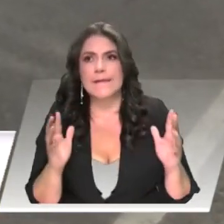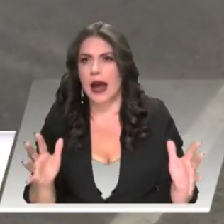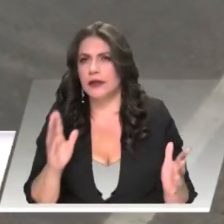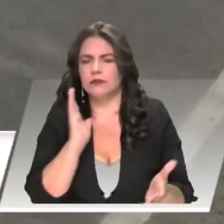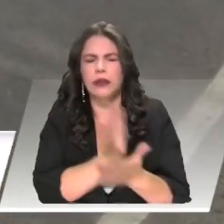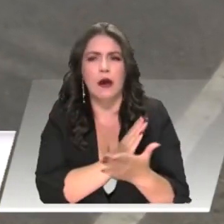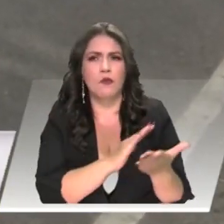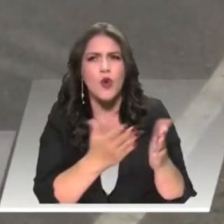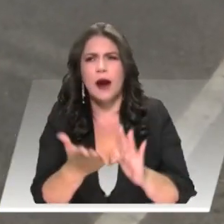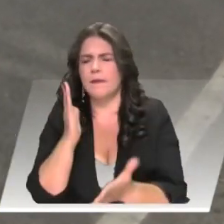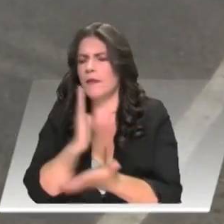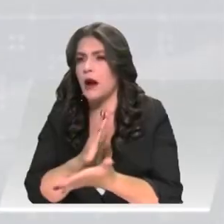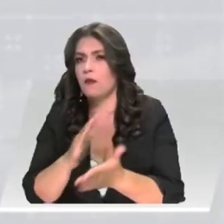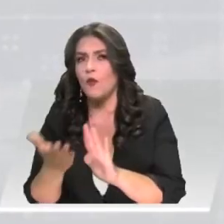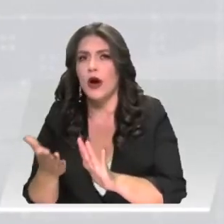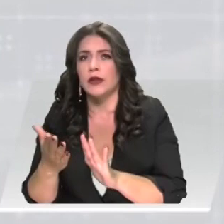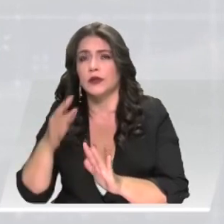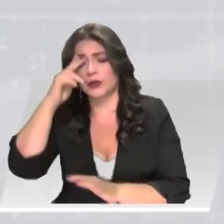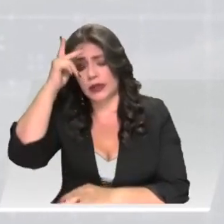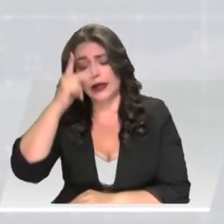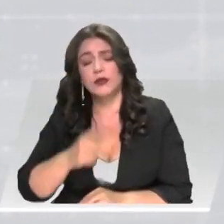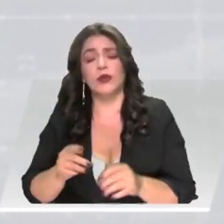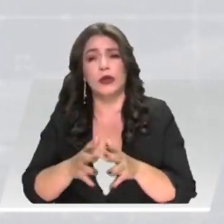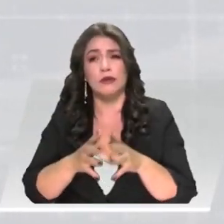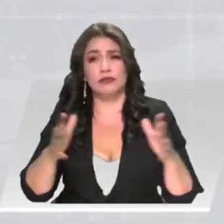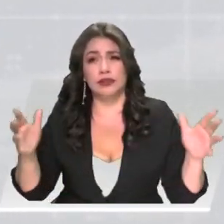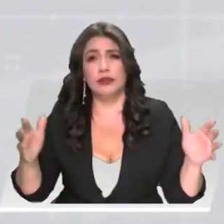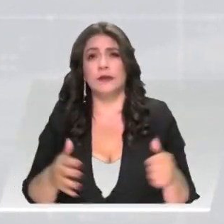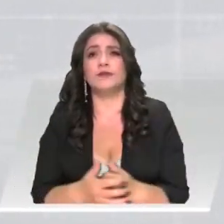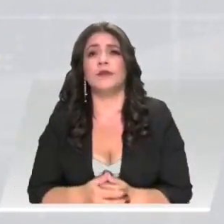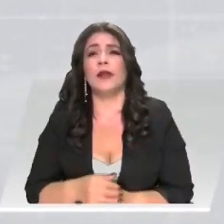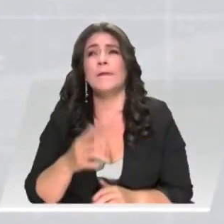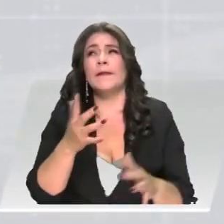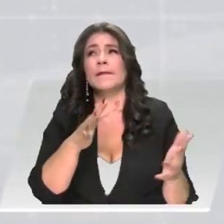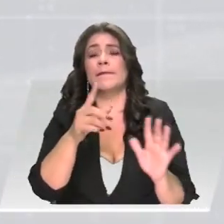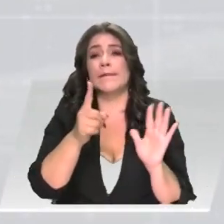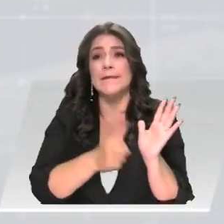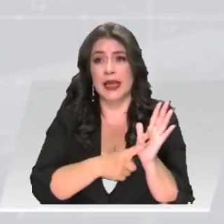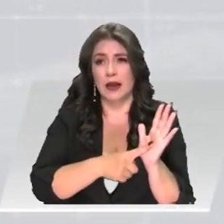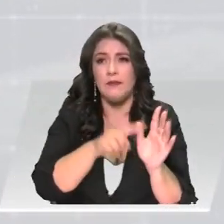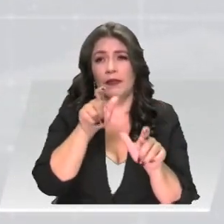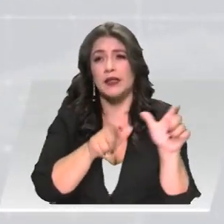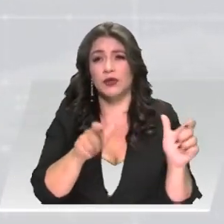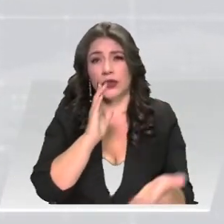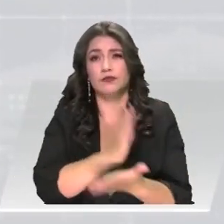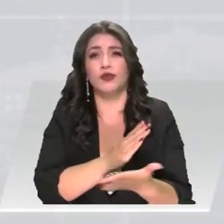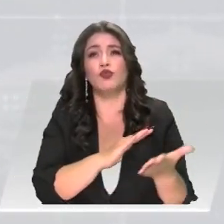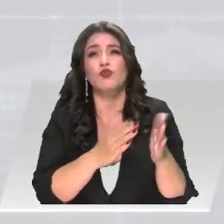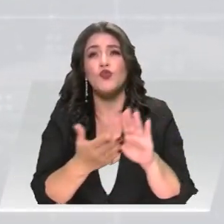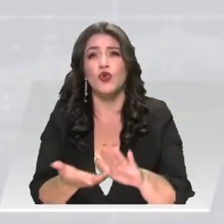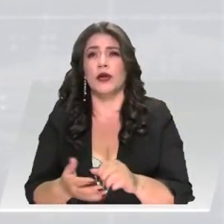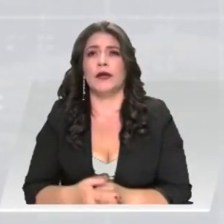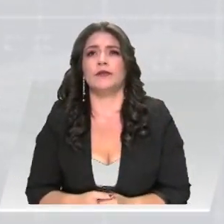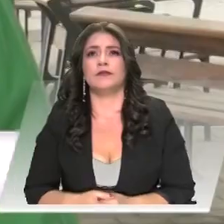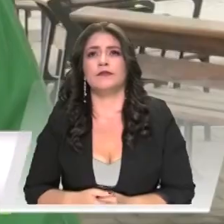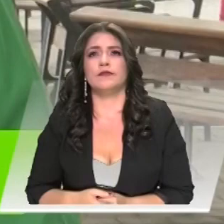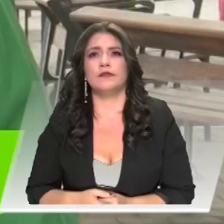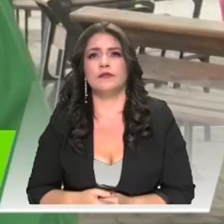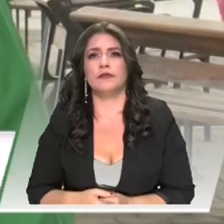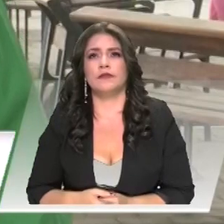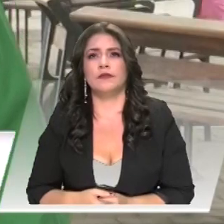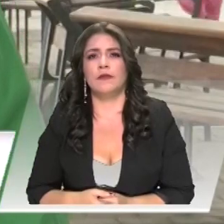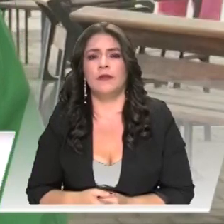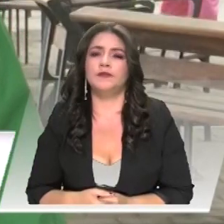en accidentes de tránsito en toda la historia de Antioquia. Cerca de 1000 personas perdieron la vida en las vías en el departamento, según un informe preliminar. Se